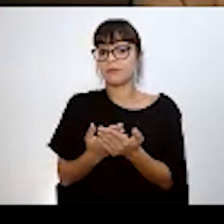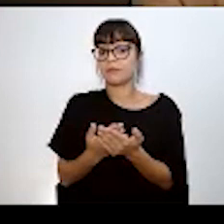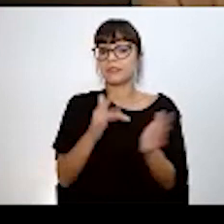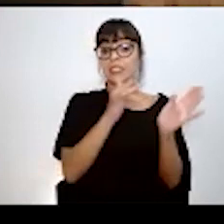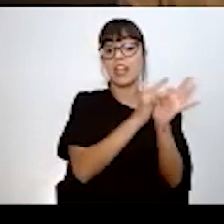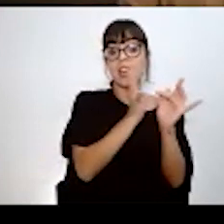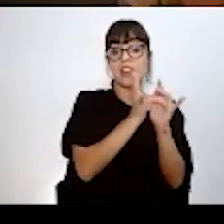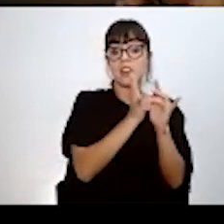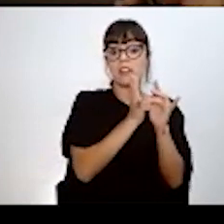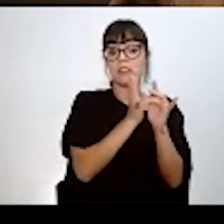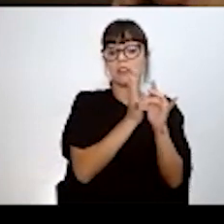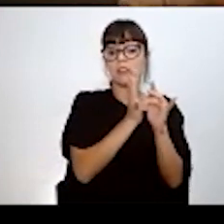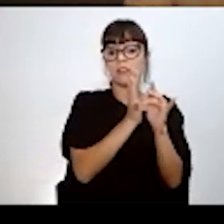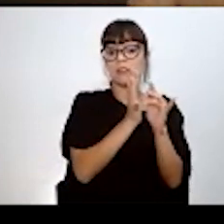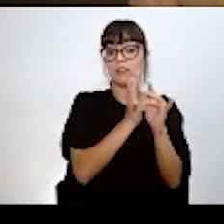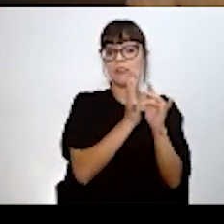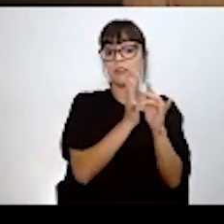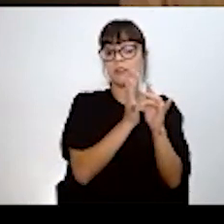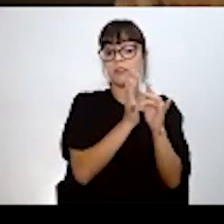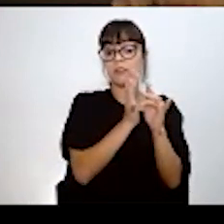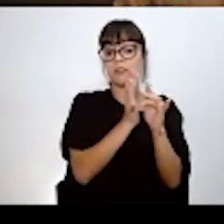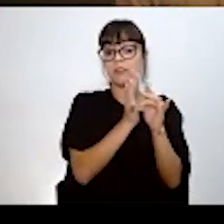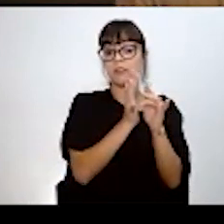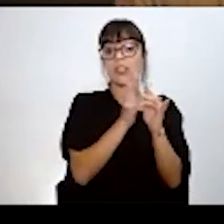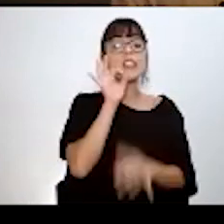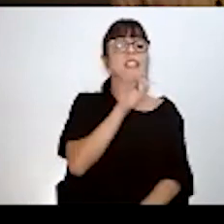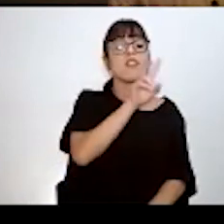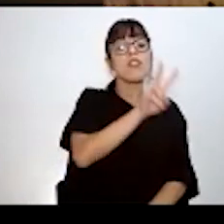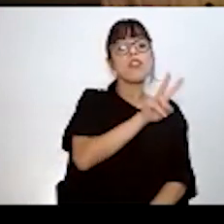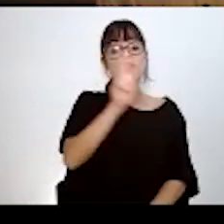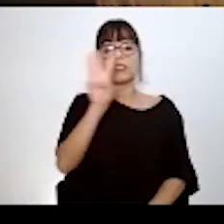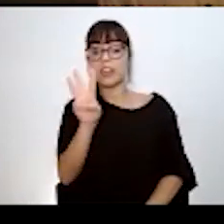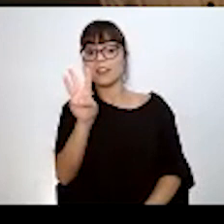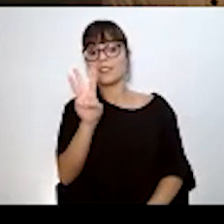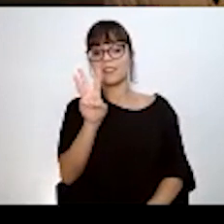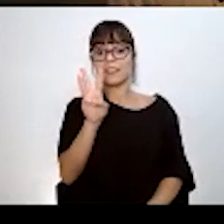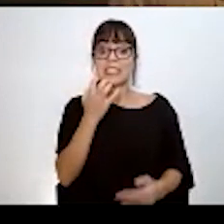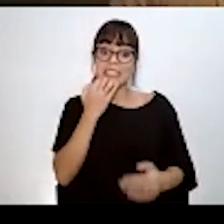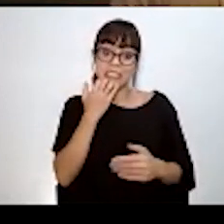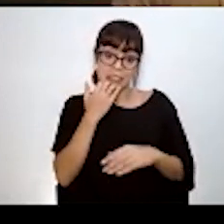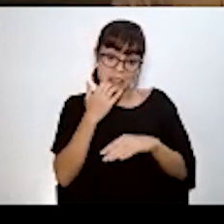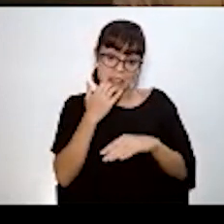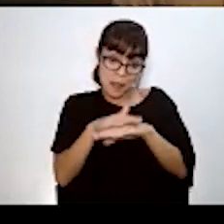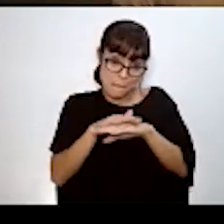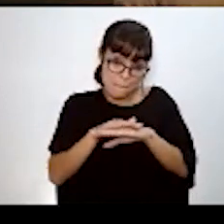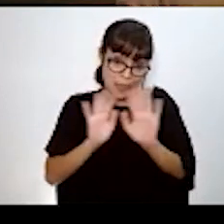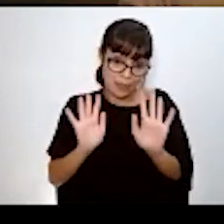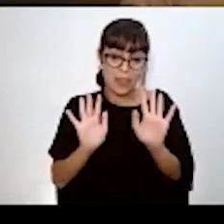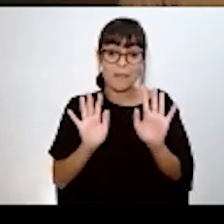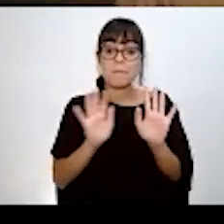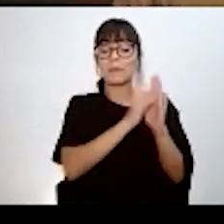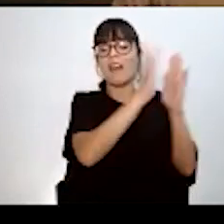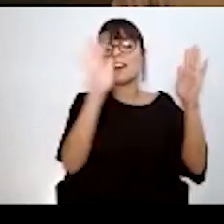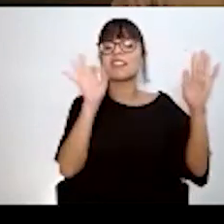llegada, si me perdonan, ¿no? A partir del siglo II-III después de Cristo, hasta el siglo XI.